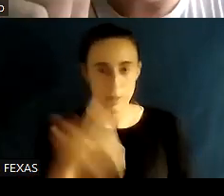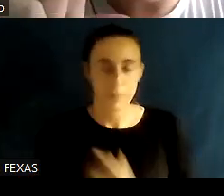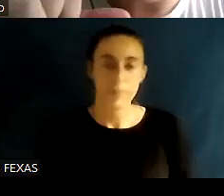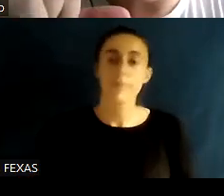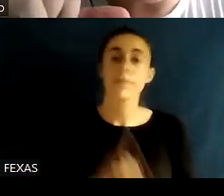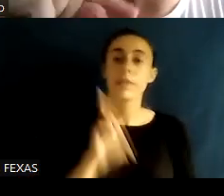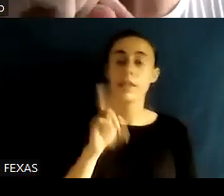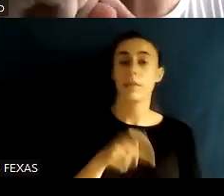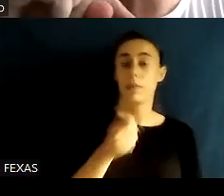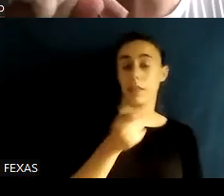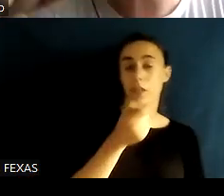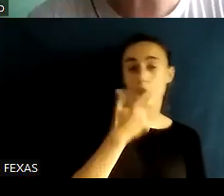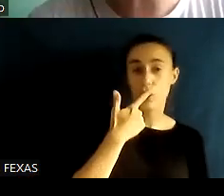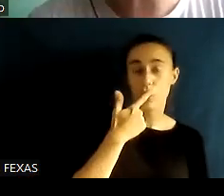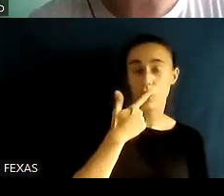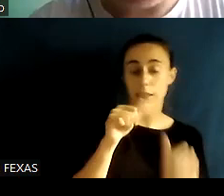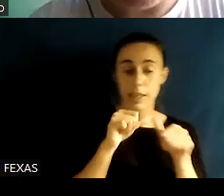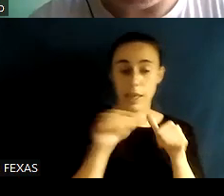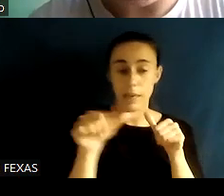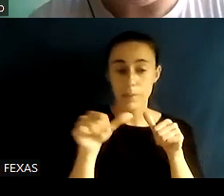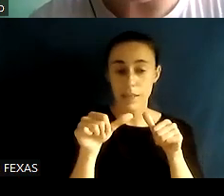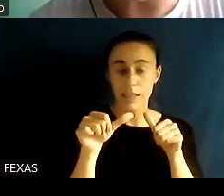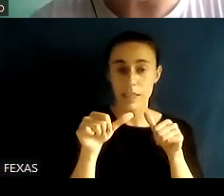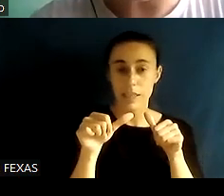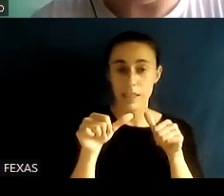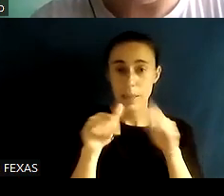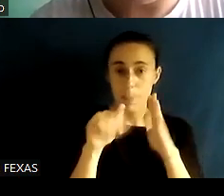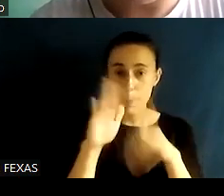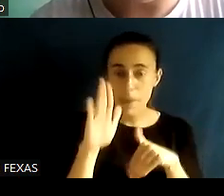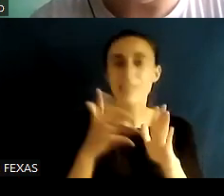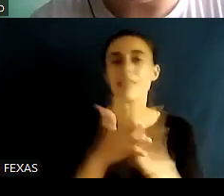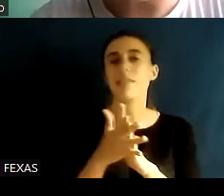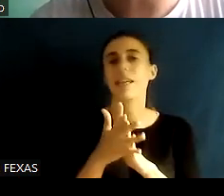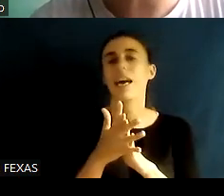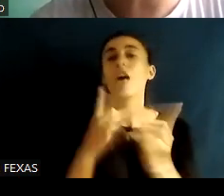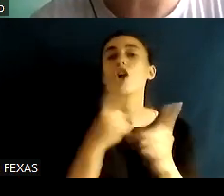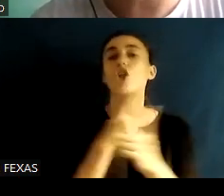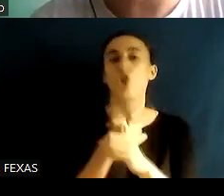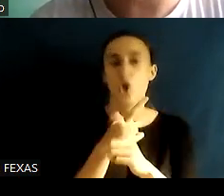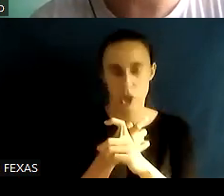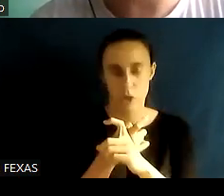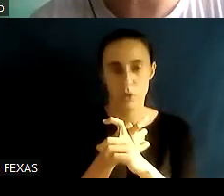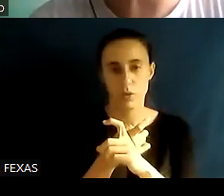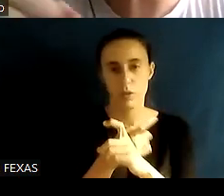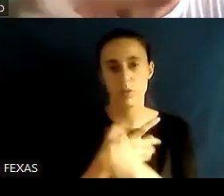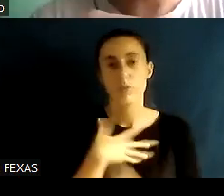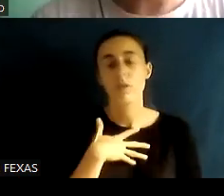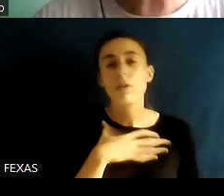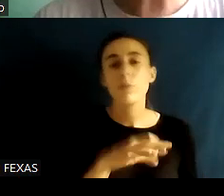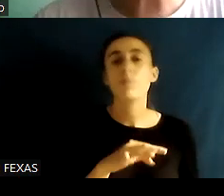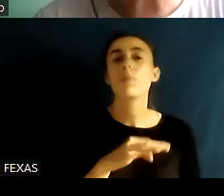a partir de la cual ese medicamento es tóxico. Es decir, nos estamos excediendo de dosis y puede aparecer